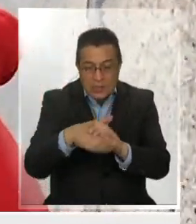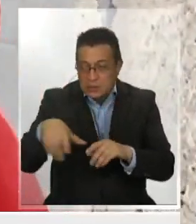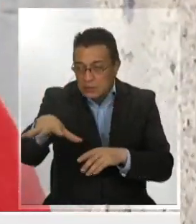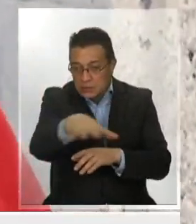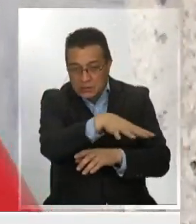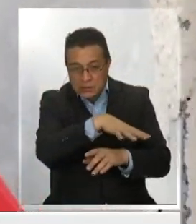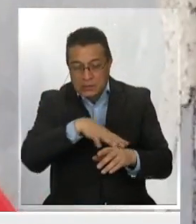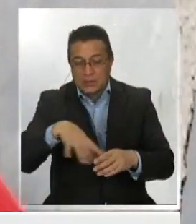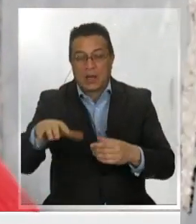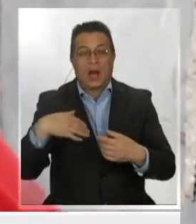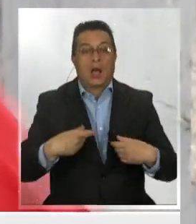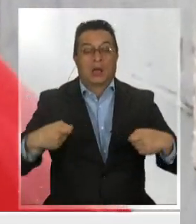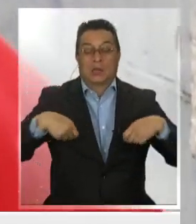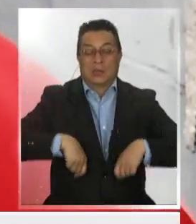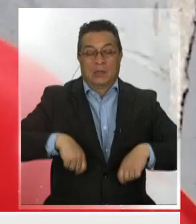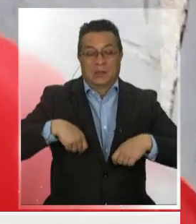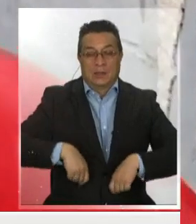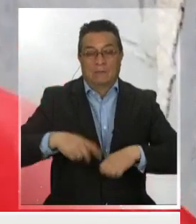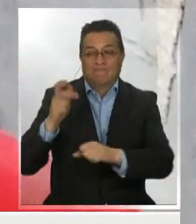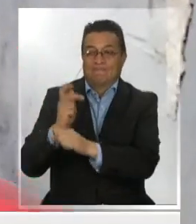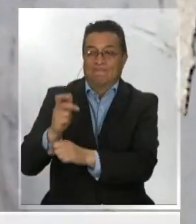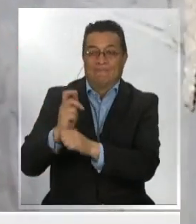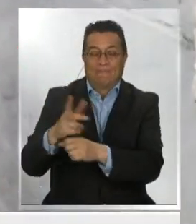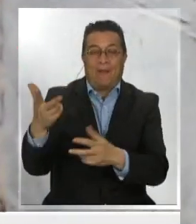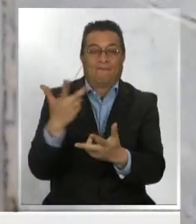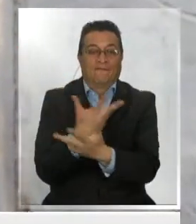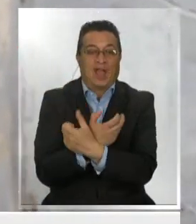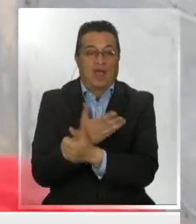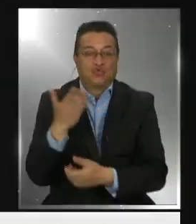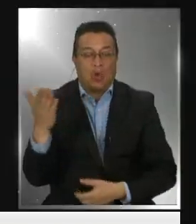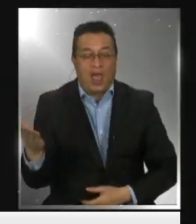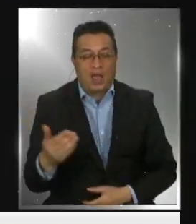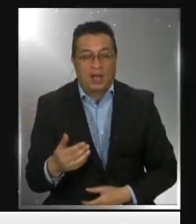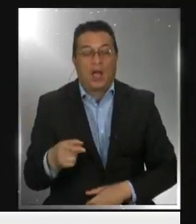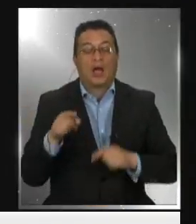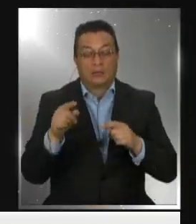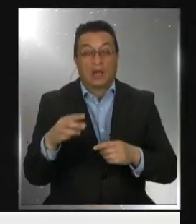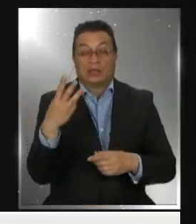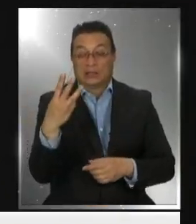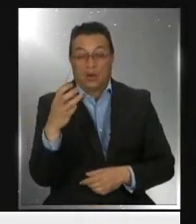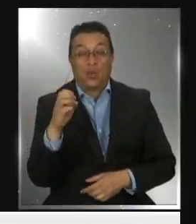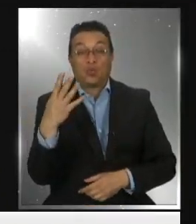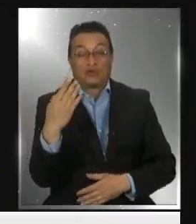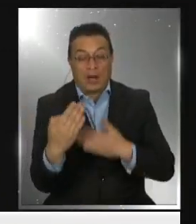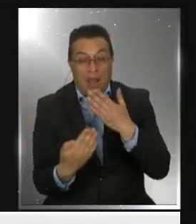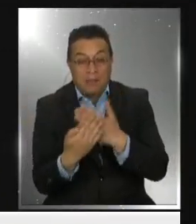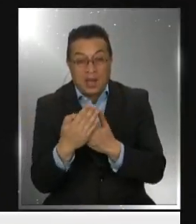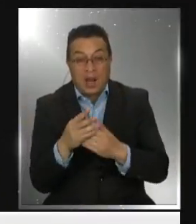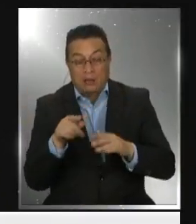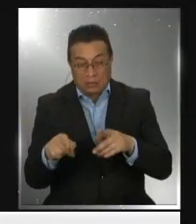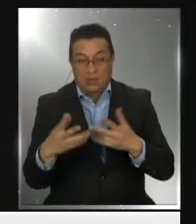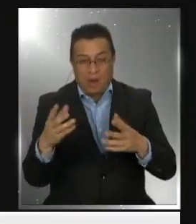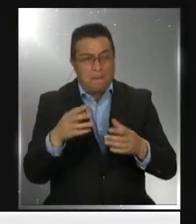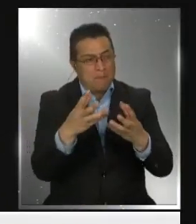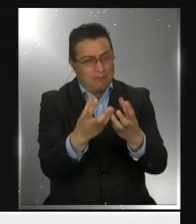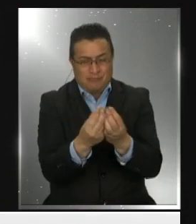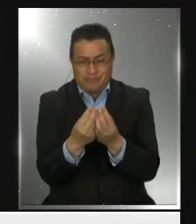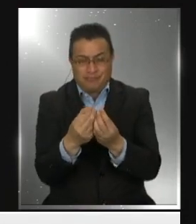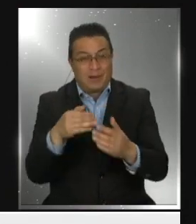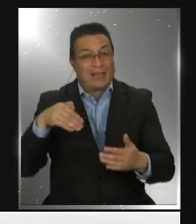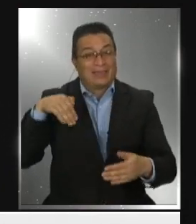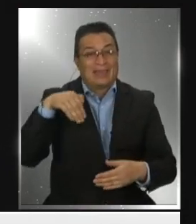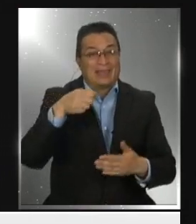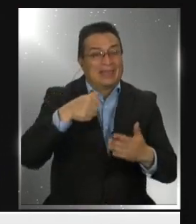¿ah?, alimentándose del robo a los venezolanos. Decenas de personas. Si tú vienes a las 3, 4 de la mañana, hay gente, un millar de gente acá en el terminal de